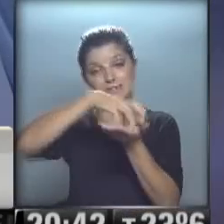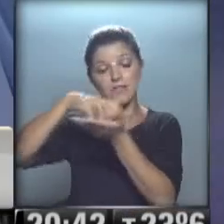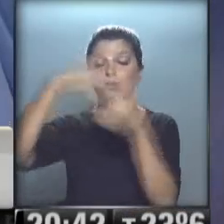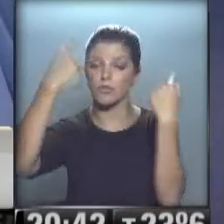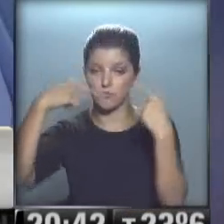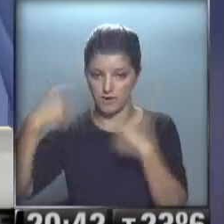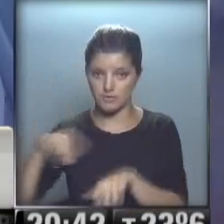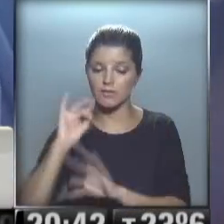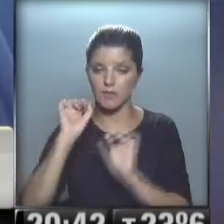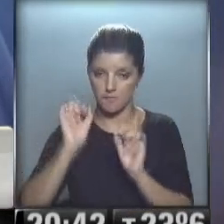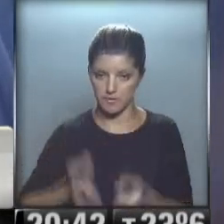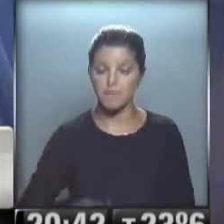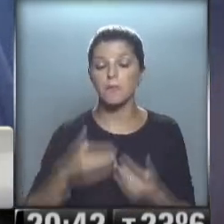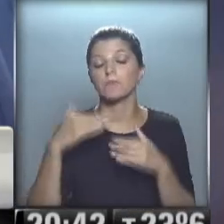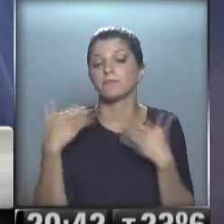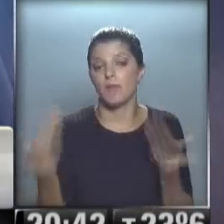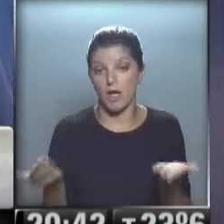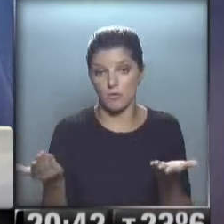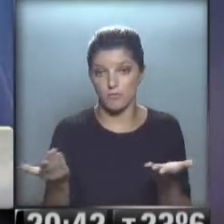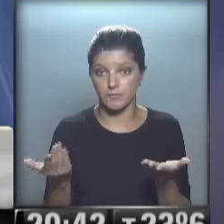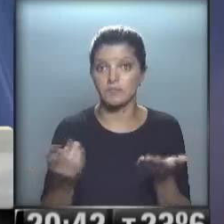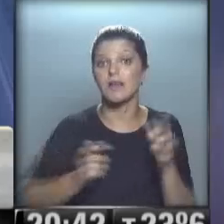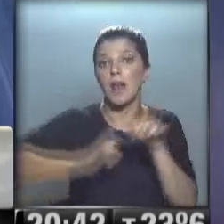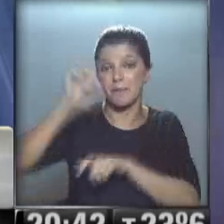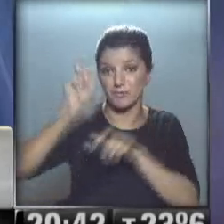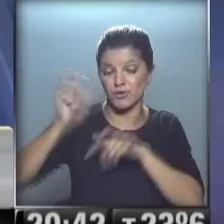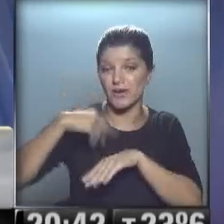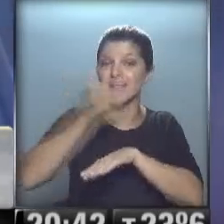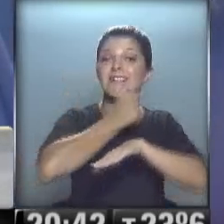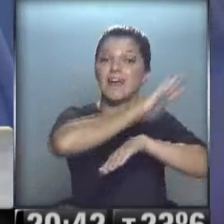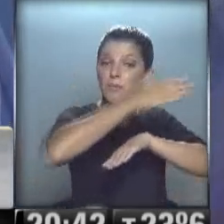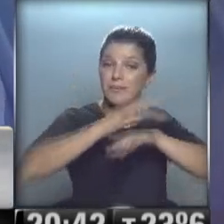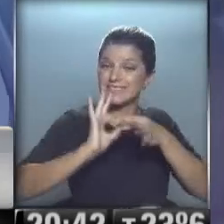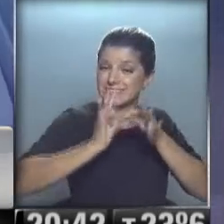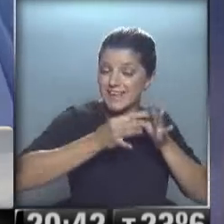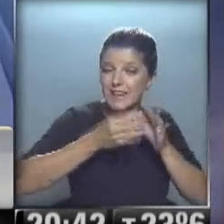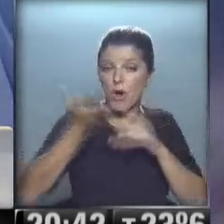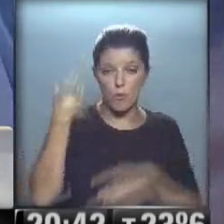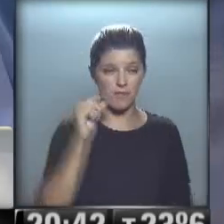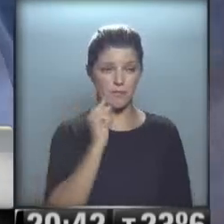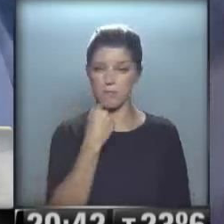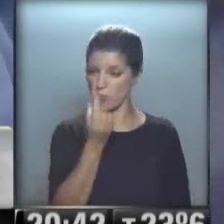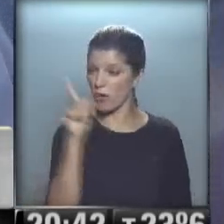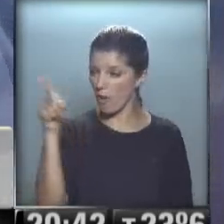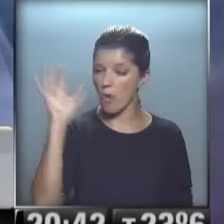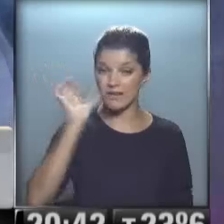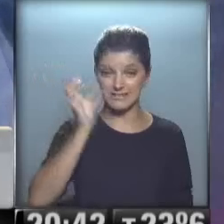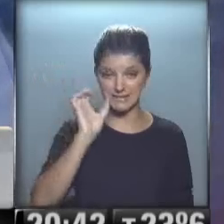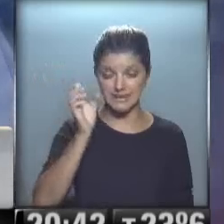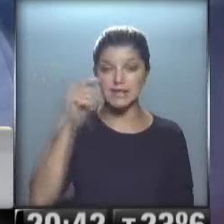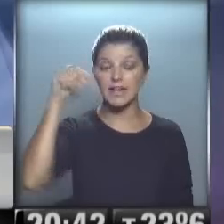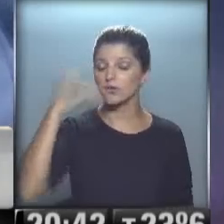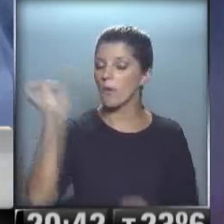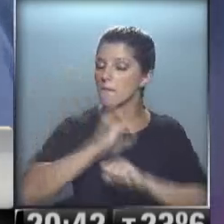la localidad de San Pedro. Pero claro, aquellos que viven en la zona costera, como bien recién me preguntabas, Cecilia, que son los que tuvieron la